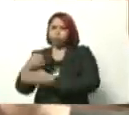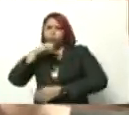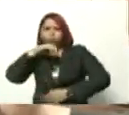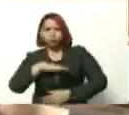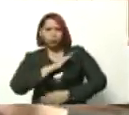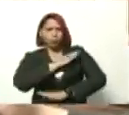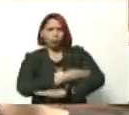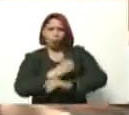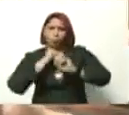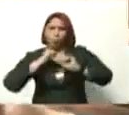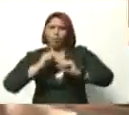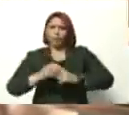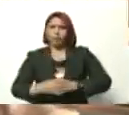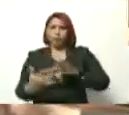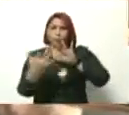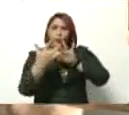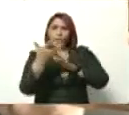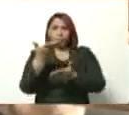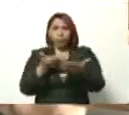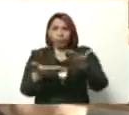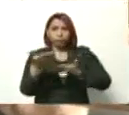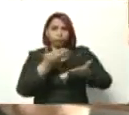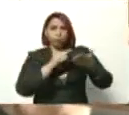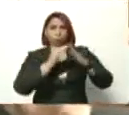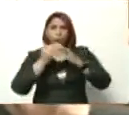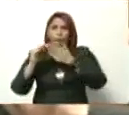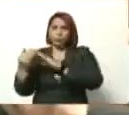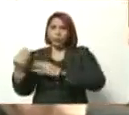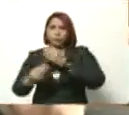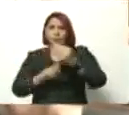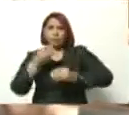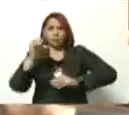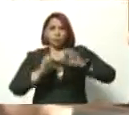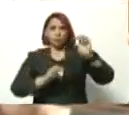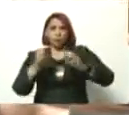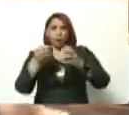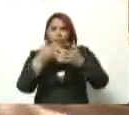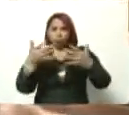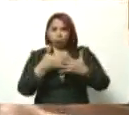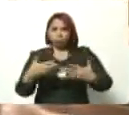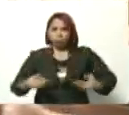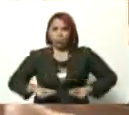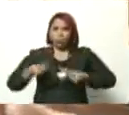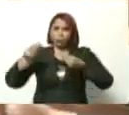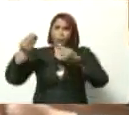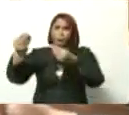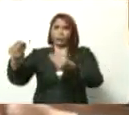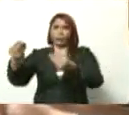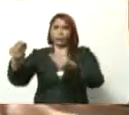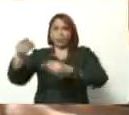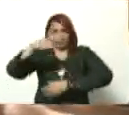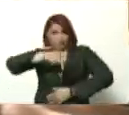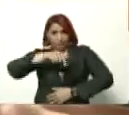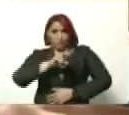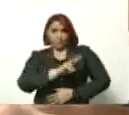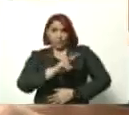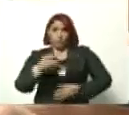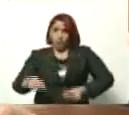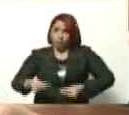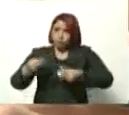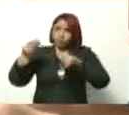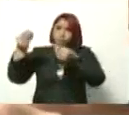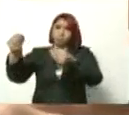el contacto con las comunidades elaboró el expediente el expediente fue enviado desde acá desde venezuela